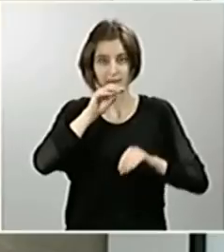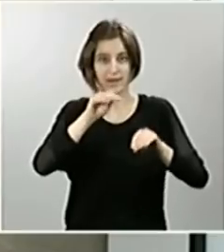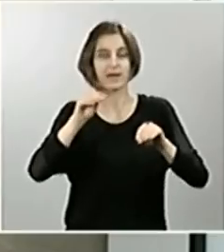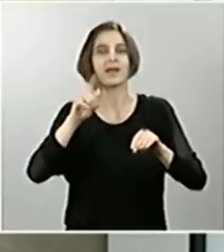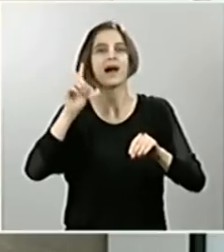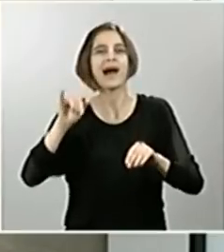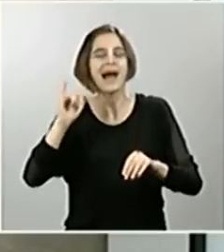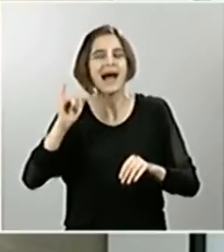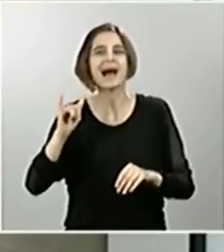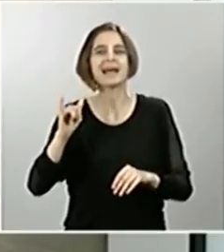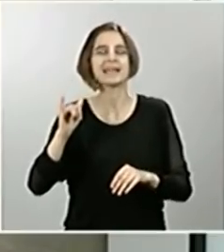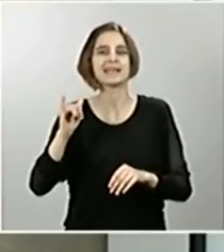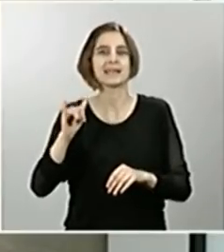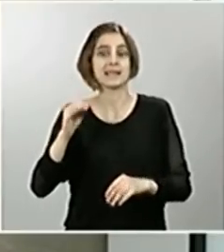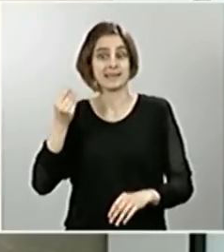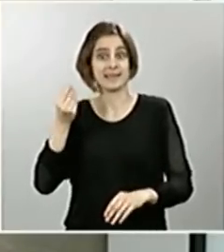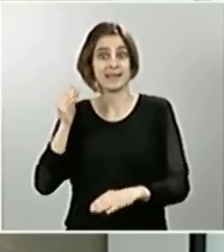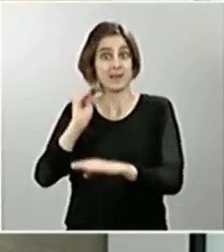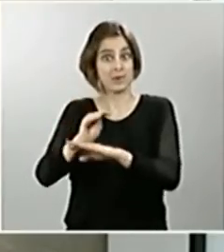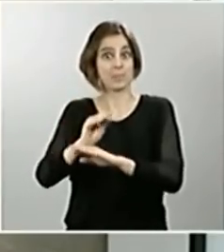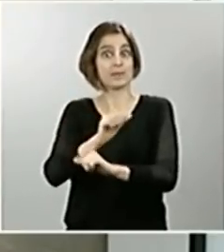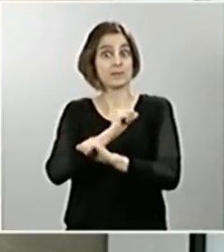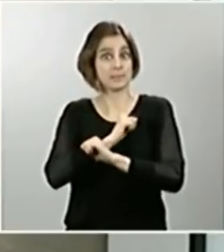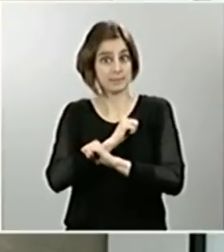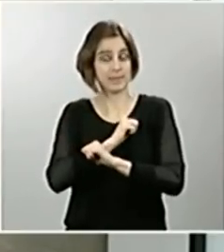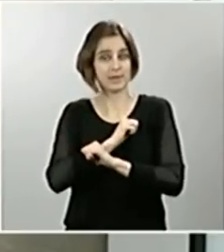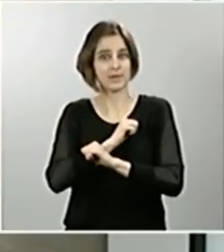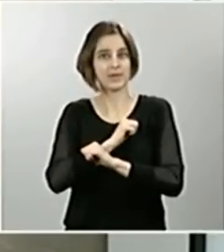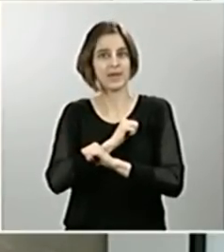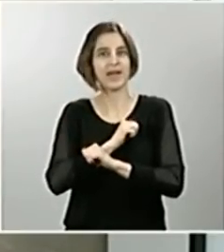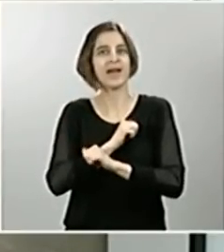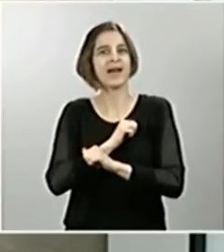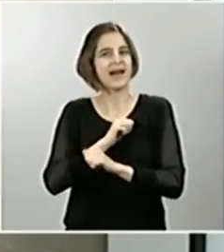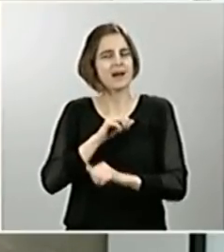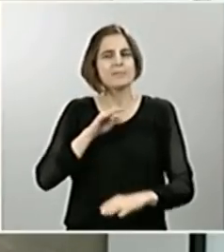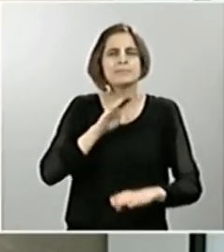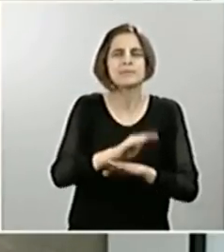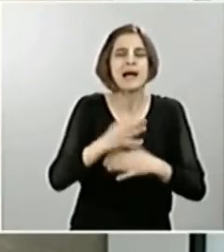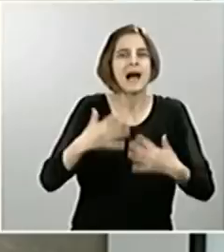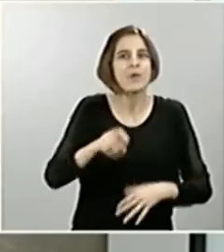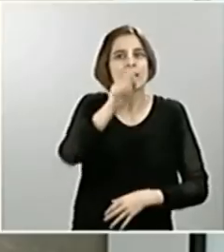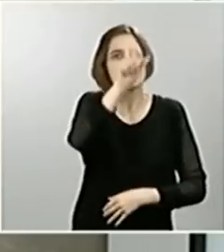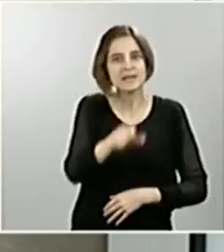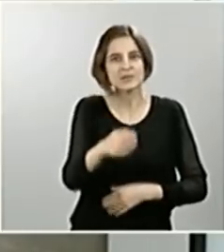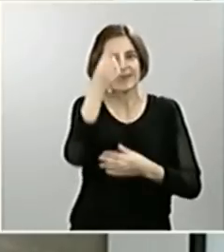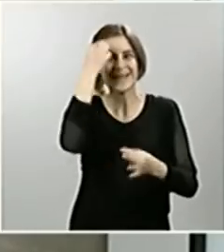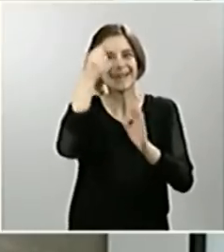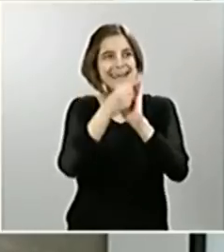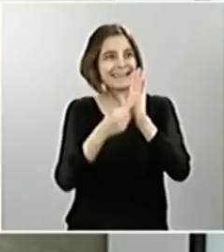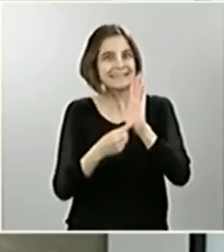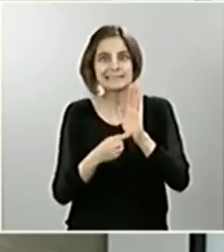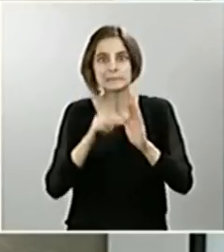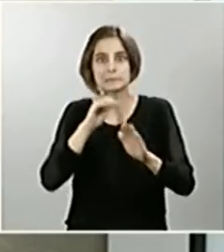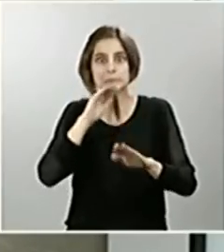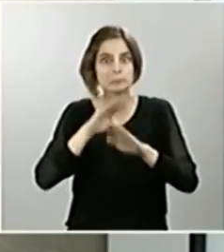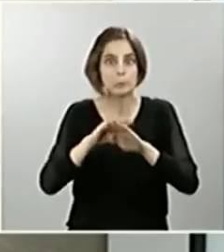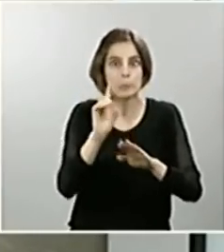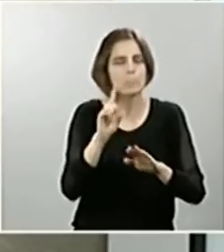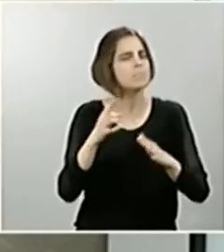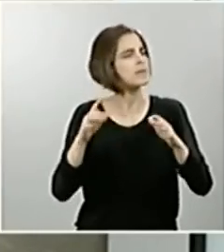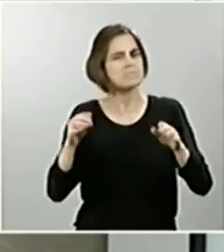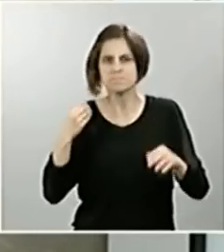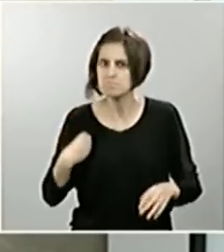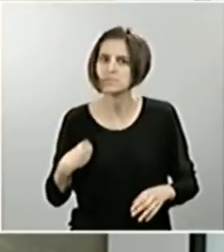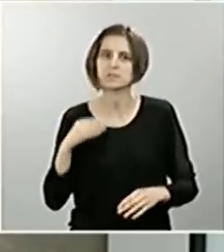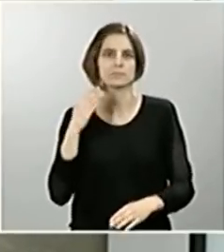desempleo que se le va a otorgar incluso a aquellas personas que non reúnen os requisitos para ello e tamén que ponemos o